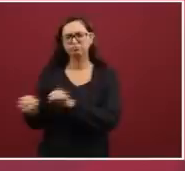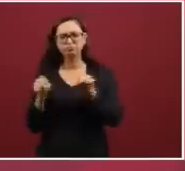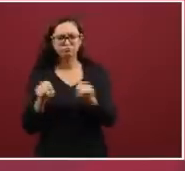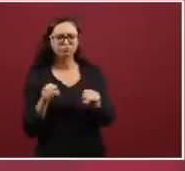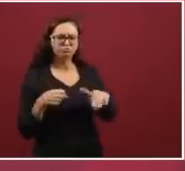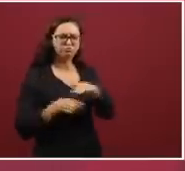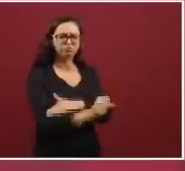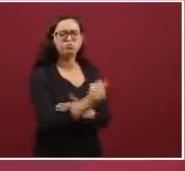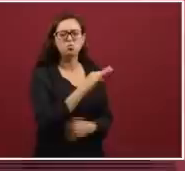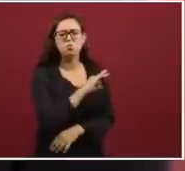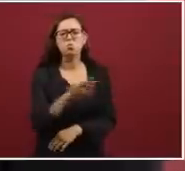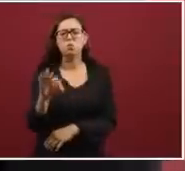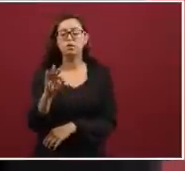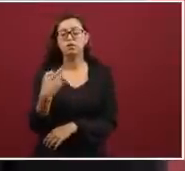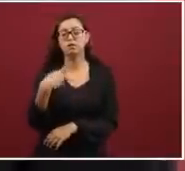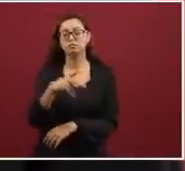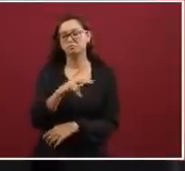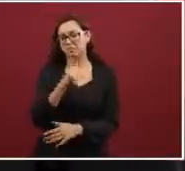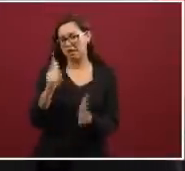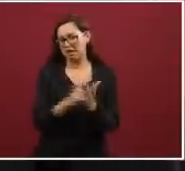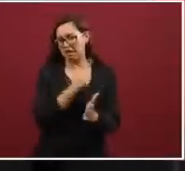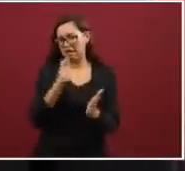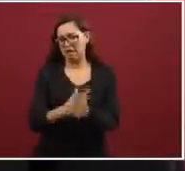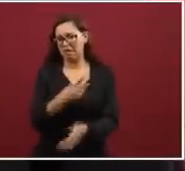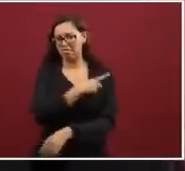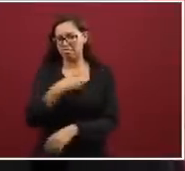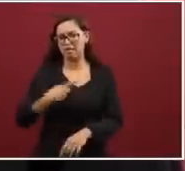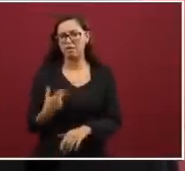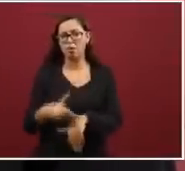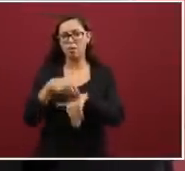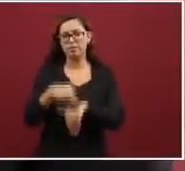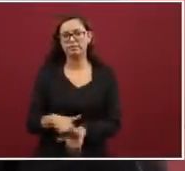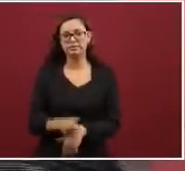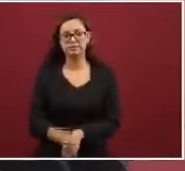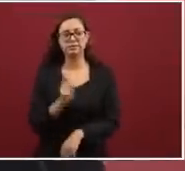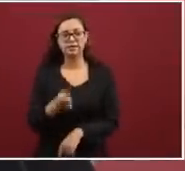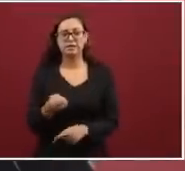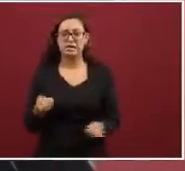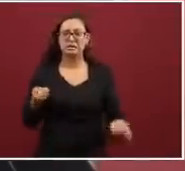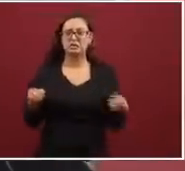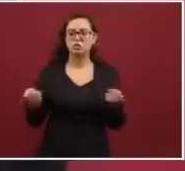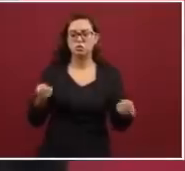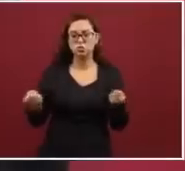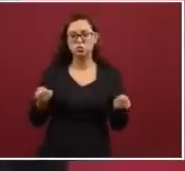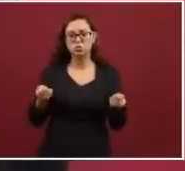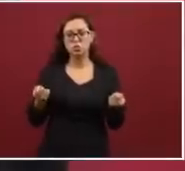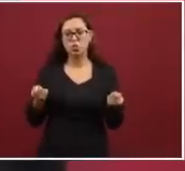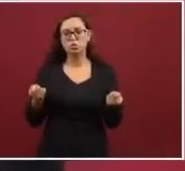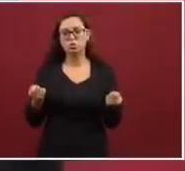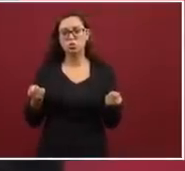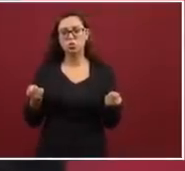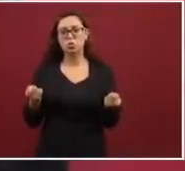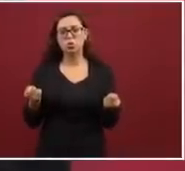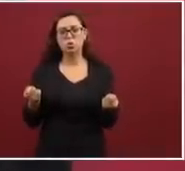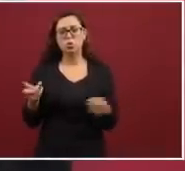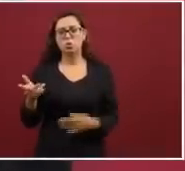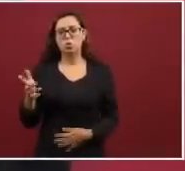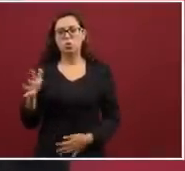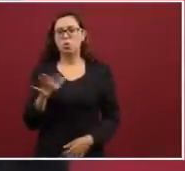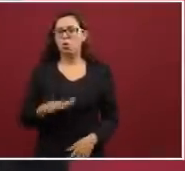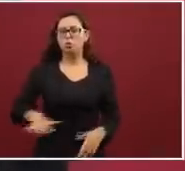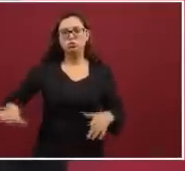aplicar la ley, que haya control sobre el flujo